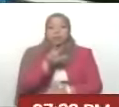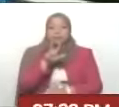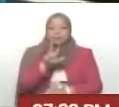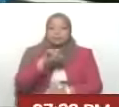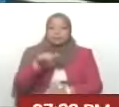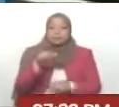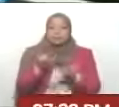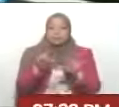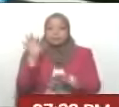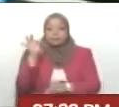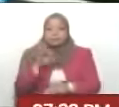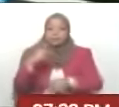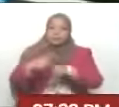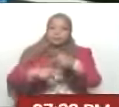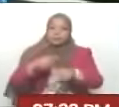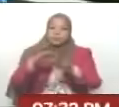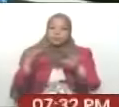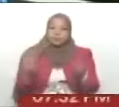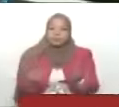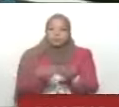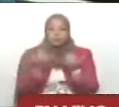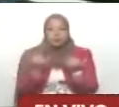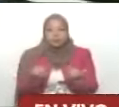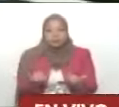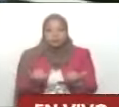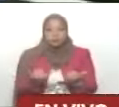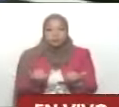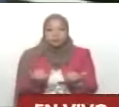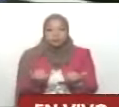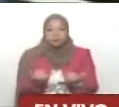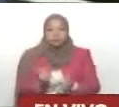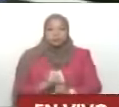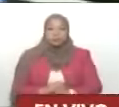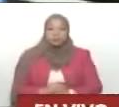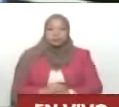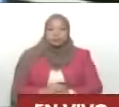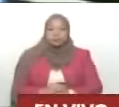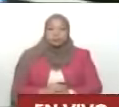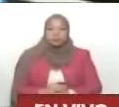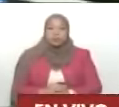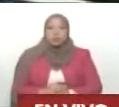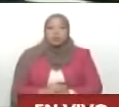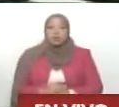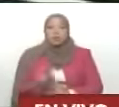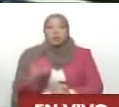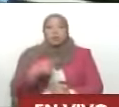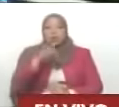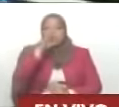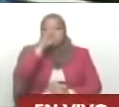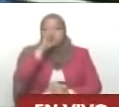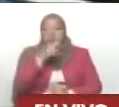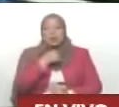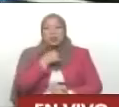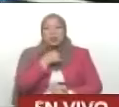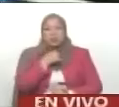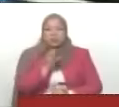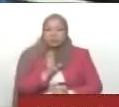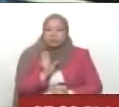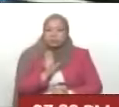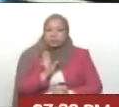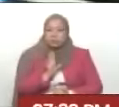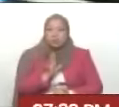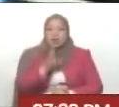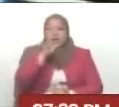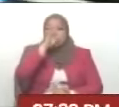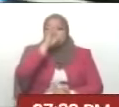33,6% de la producción mundial actualmente. Y fíjese que le voy a dar proyecciones que son del Fondo Monetario, que a mí no me agrada, porque el Fondo